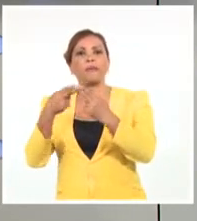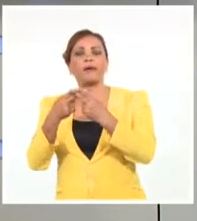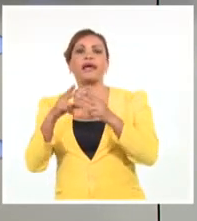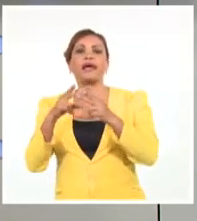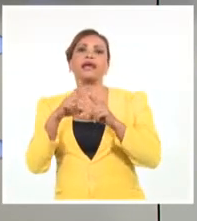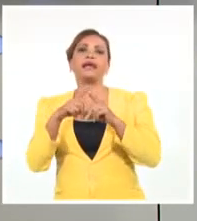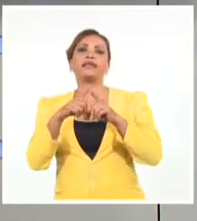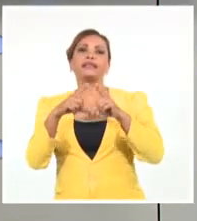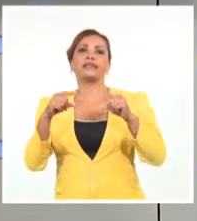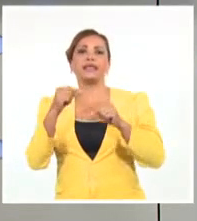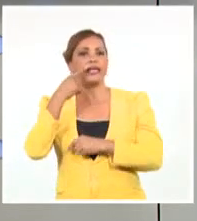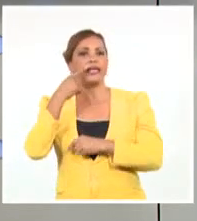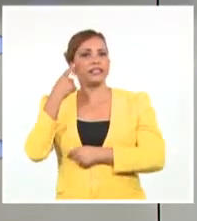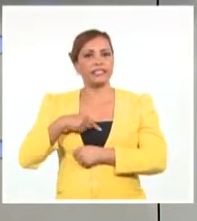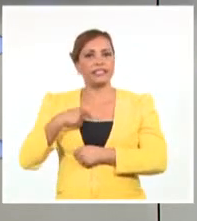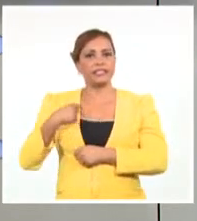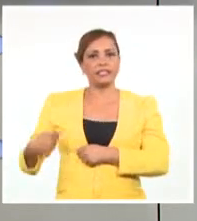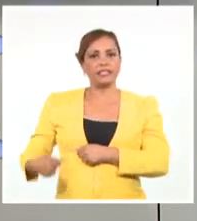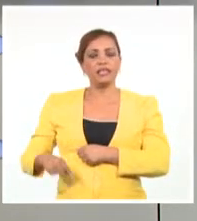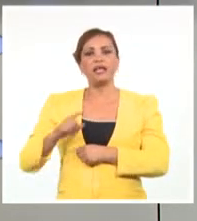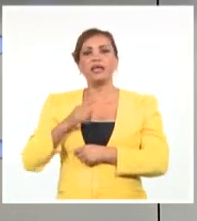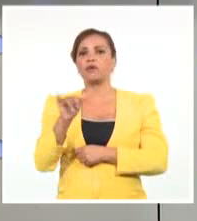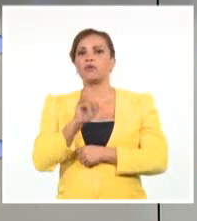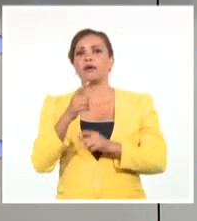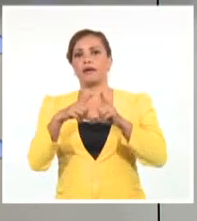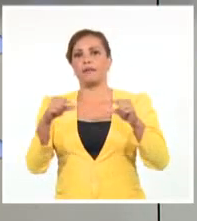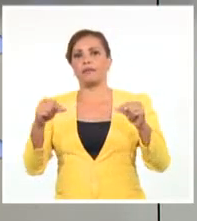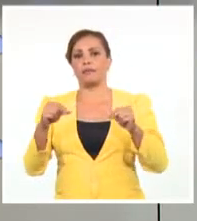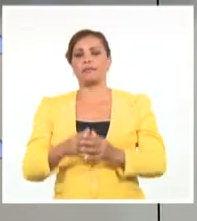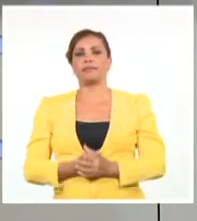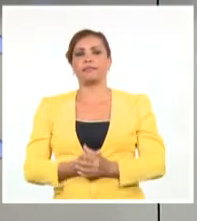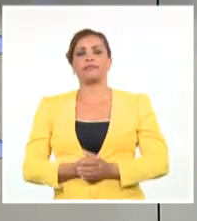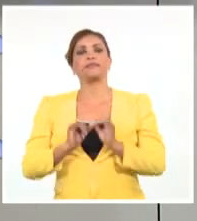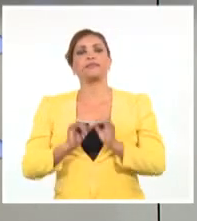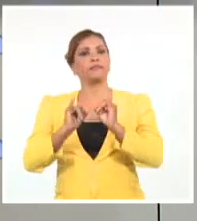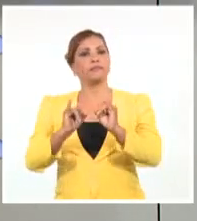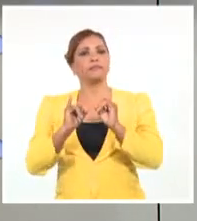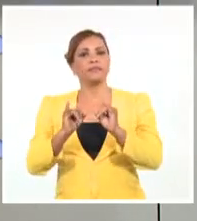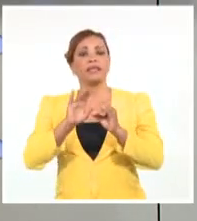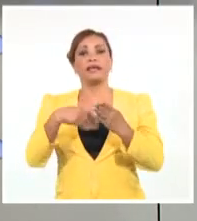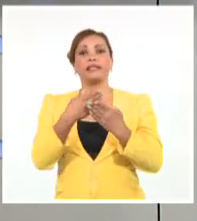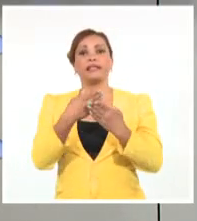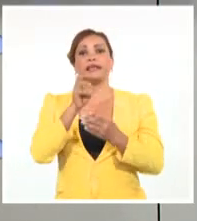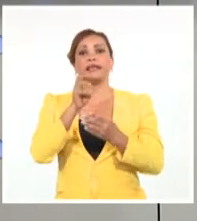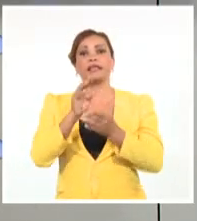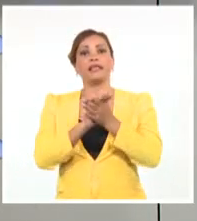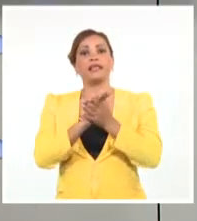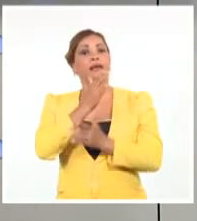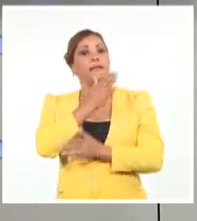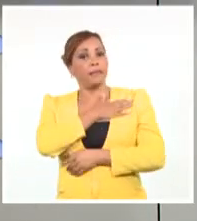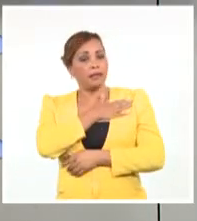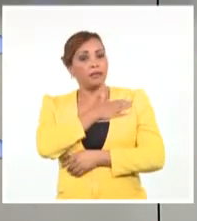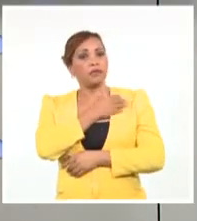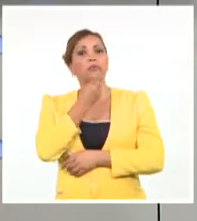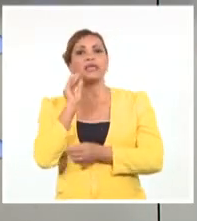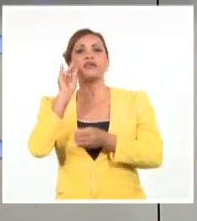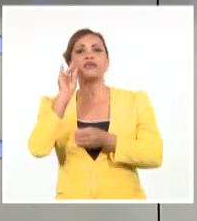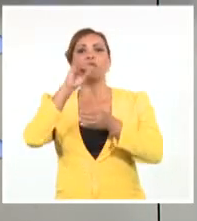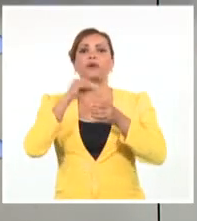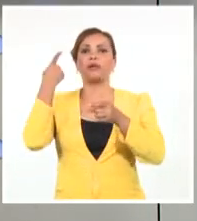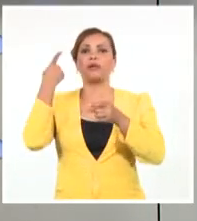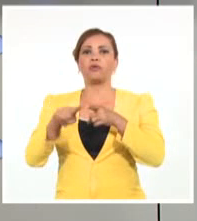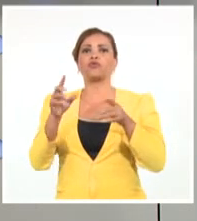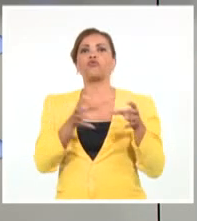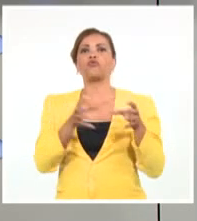Taipei y Japón, previo al inicio del certamen. Comunicó de igual modo que el día 3 de marzo está previsto que se incorpore el resto del